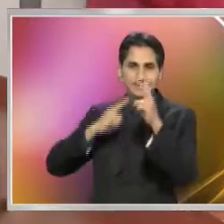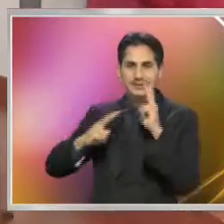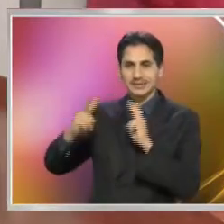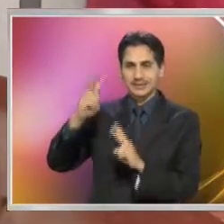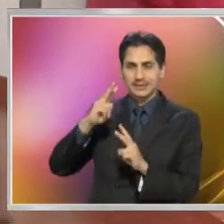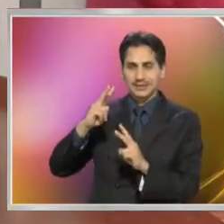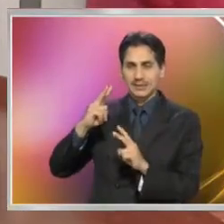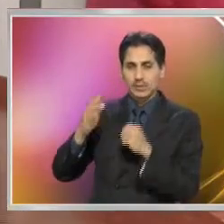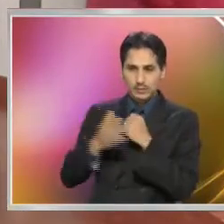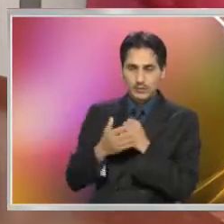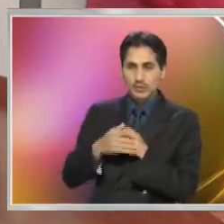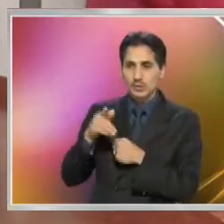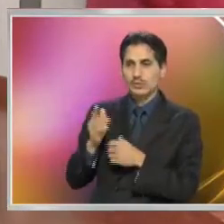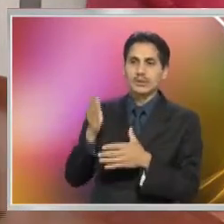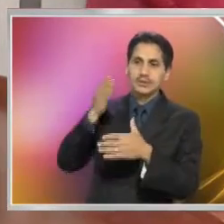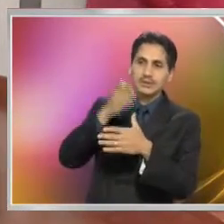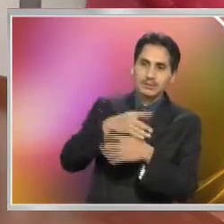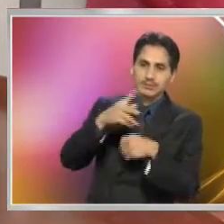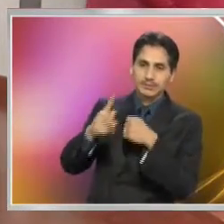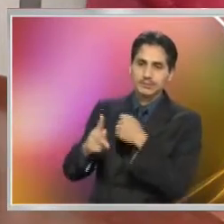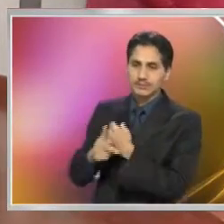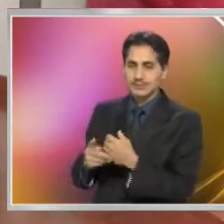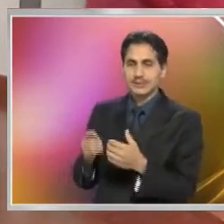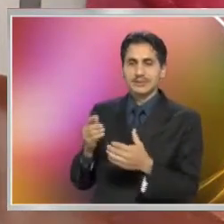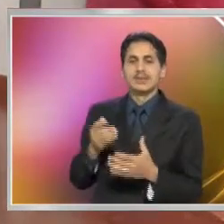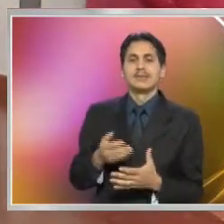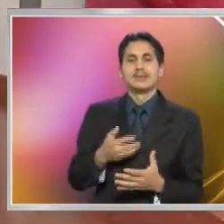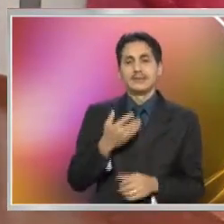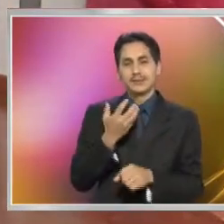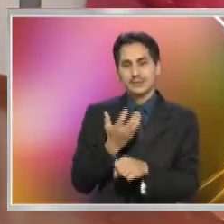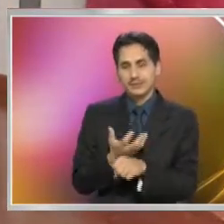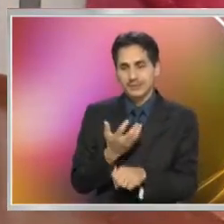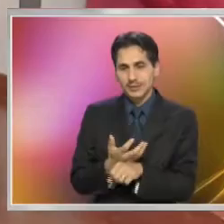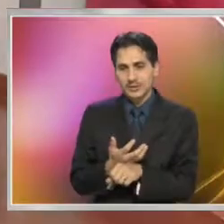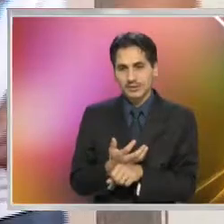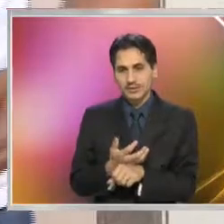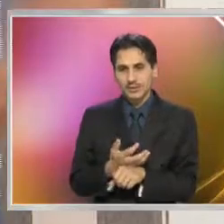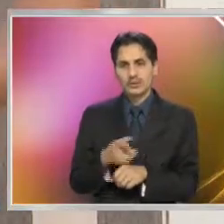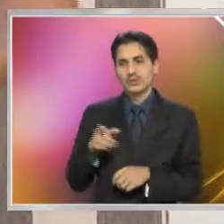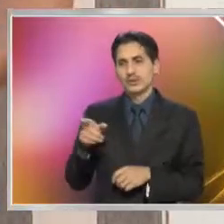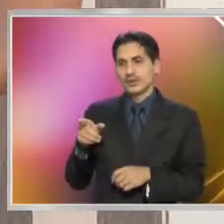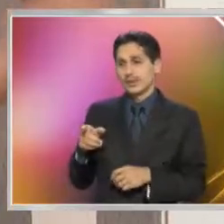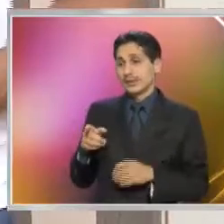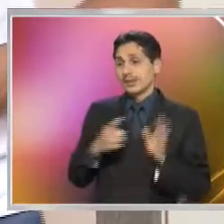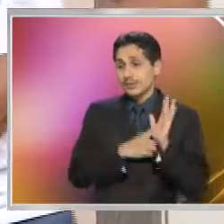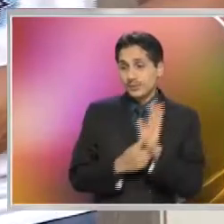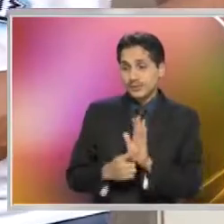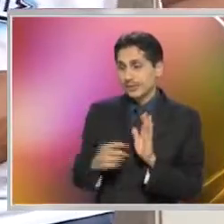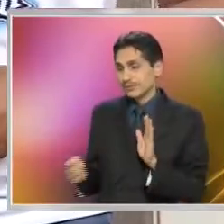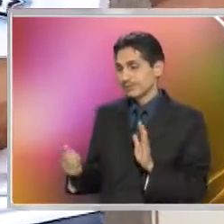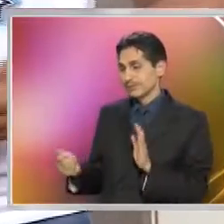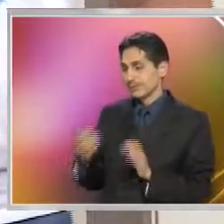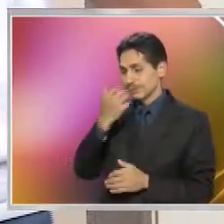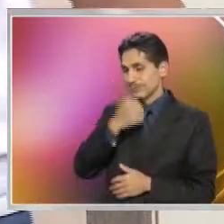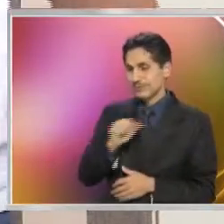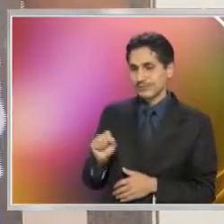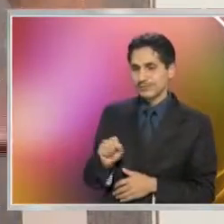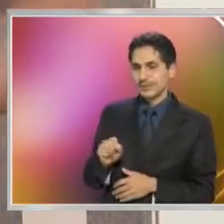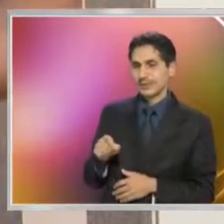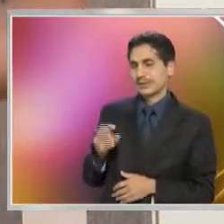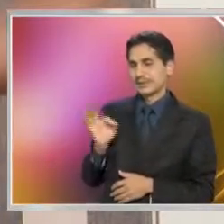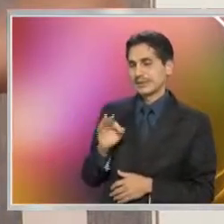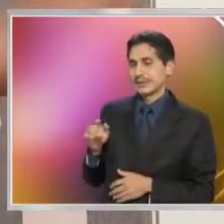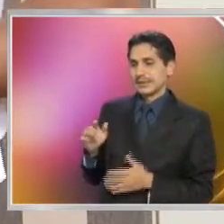conocimientos y nos lo puedas compartir aquí a todos en el estudio. Sí, claro, sería un placer. La verdad es que es una experiencia muy, muy bonita y pocas veces se